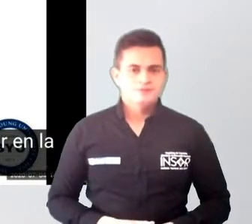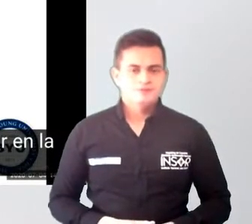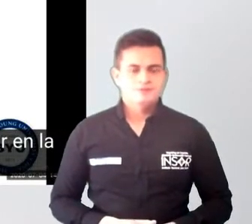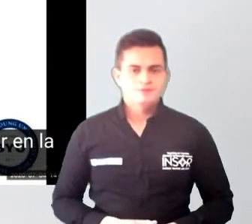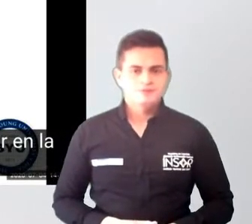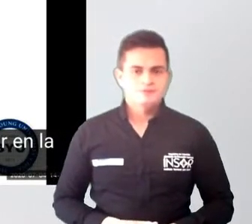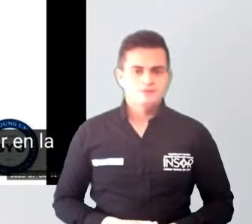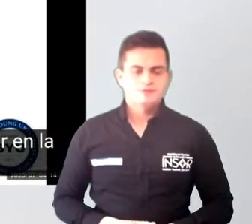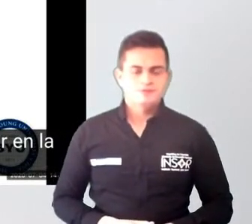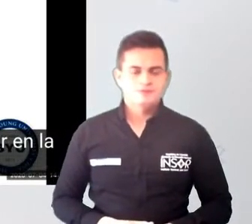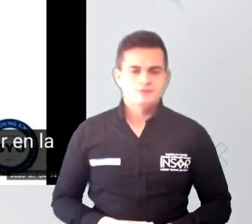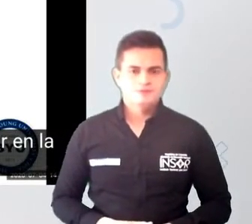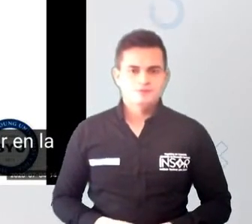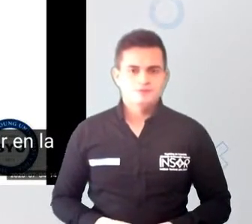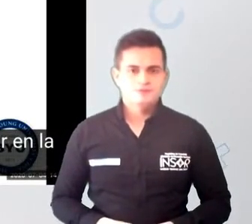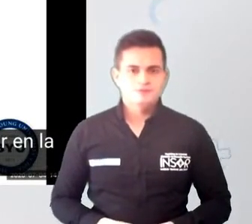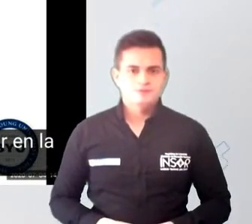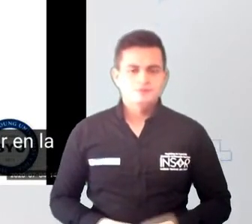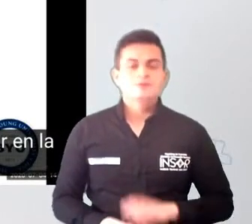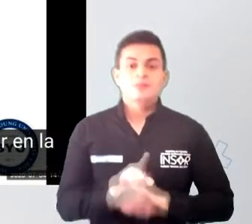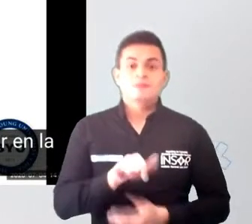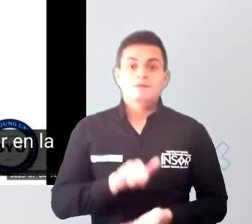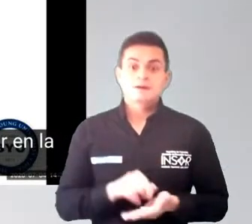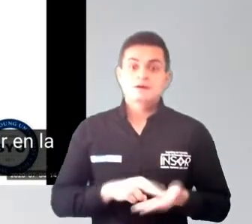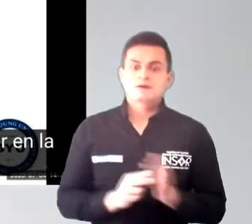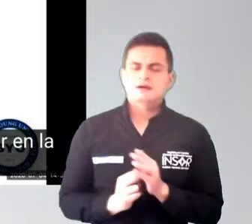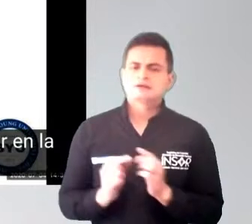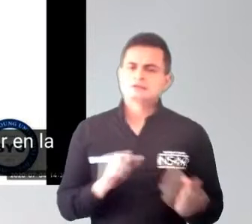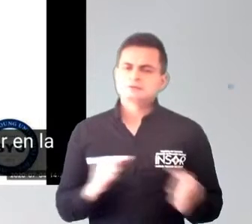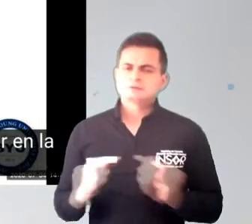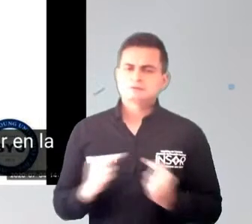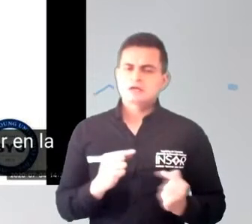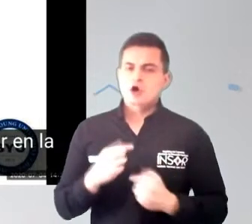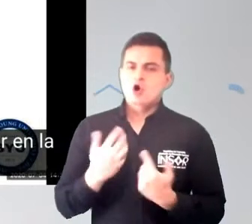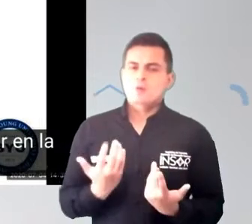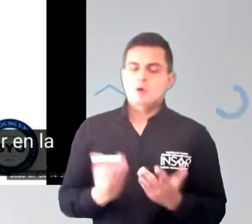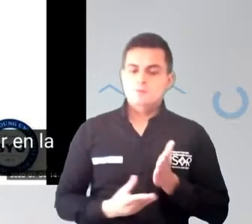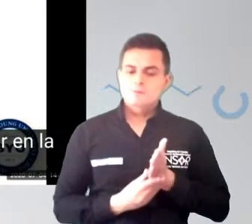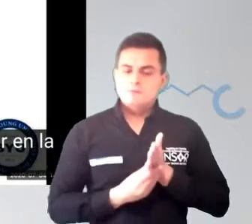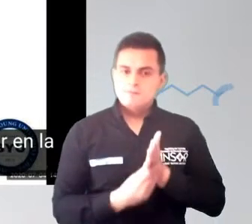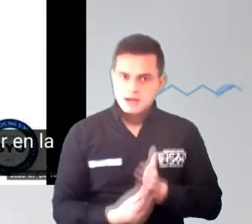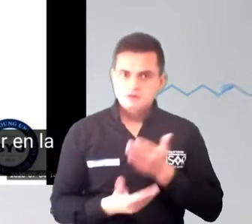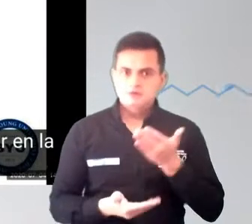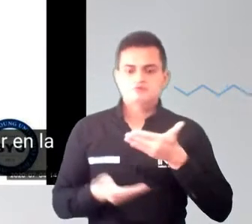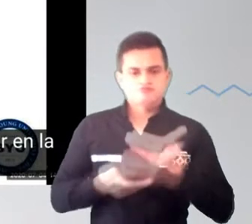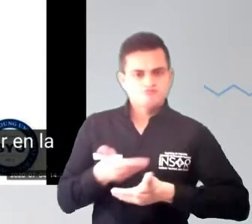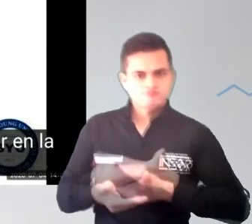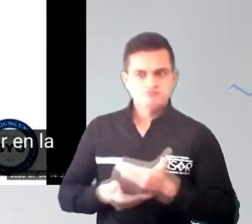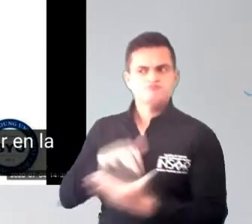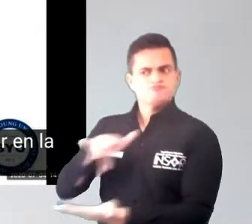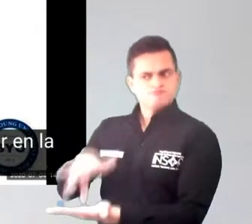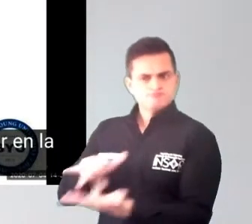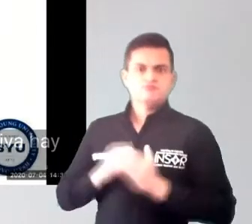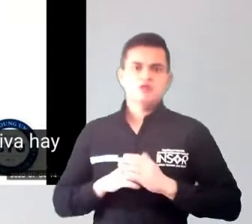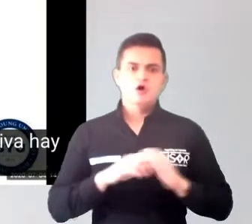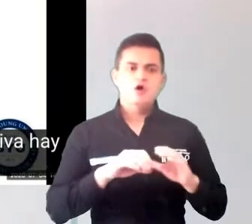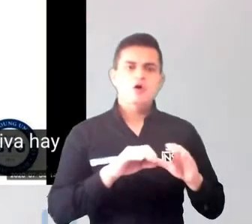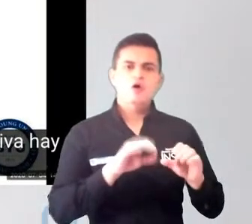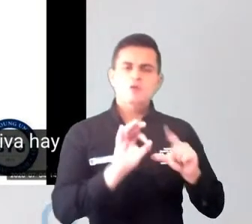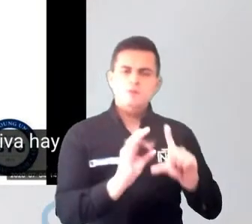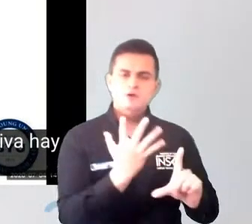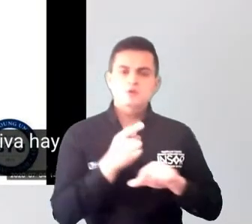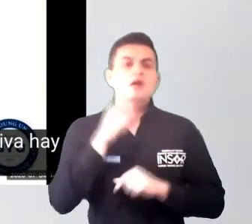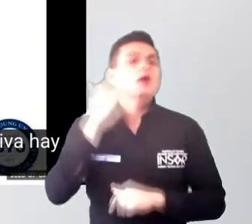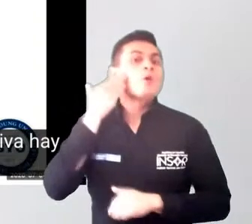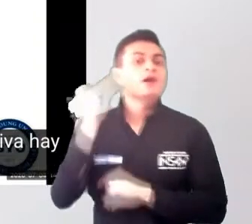este es el debate sobre los medios, los métodos y la modalidad que tuvo lugar en la década de